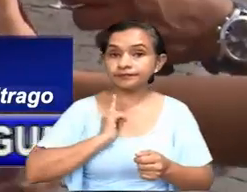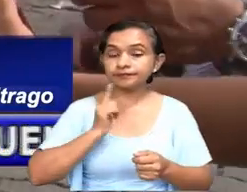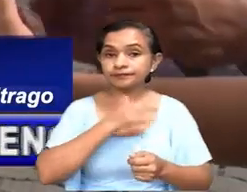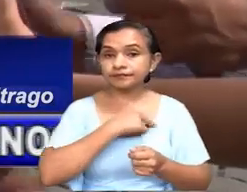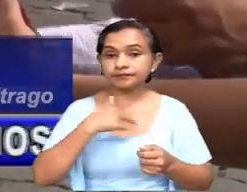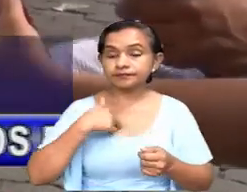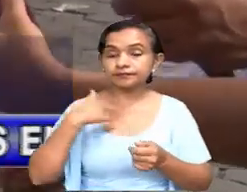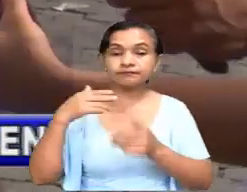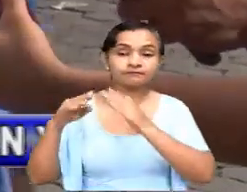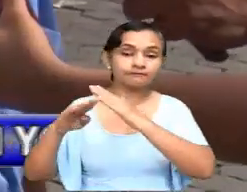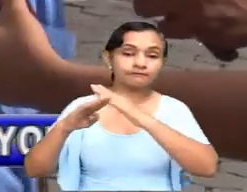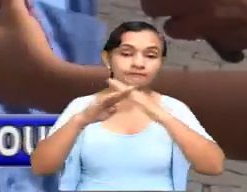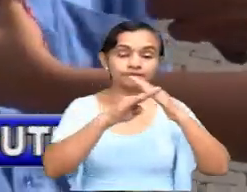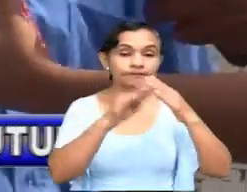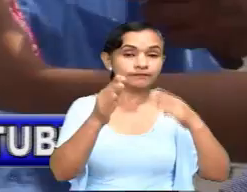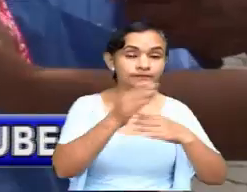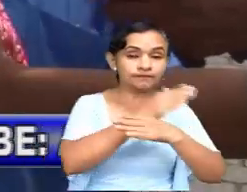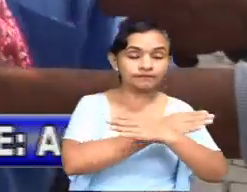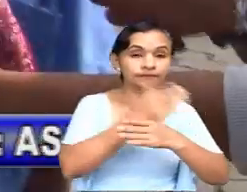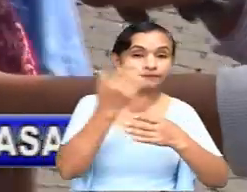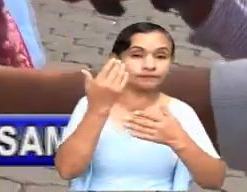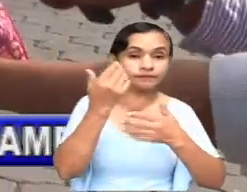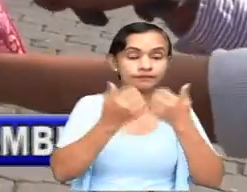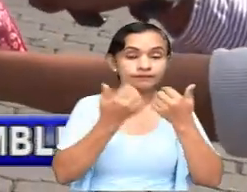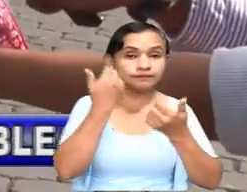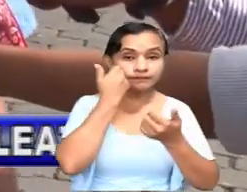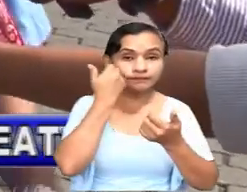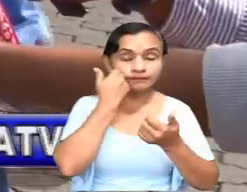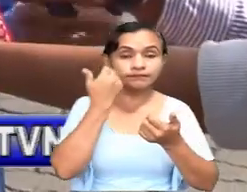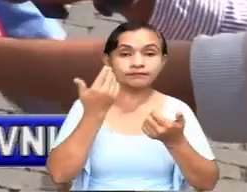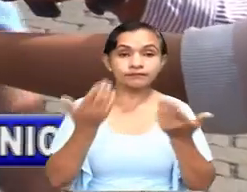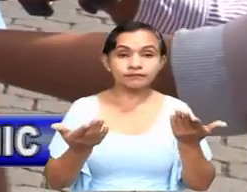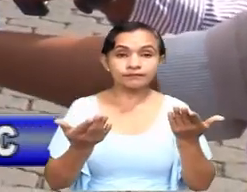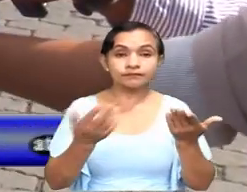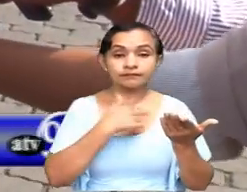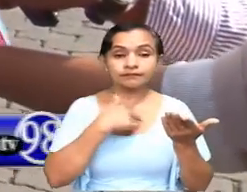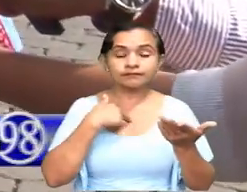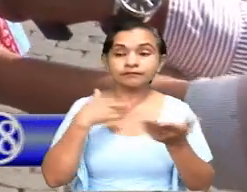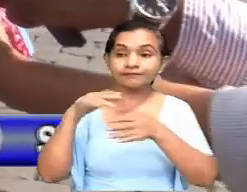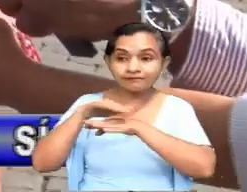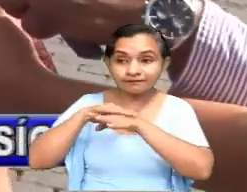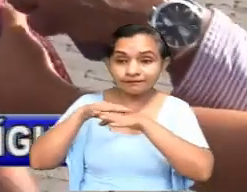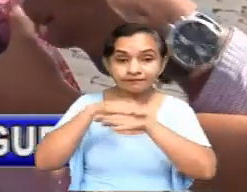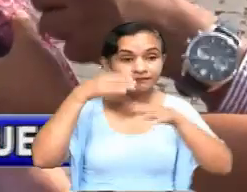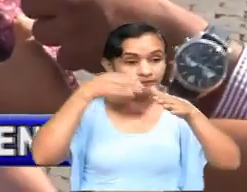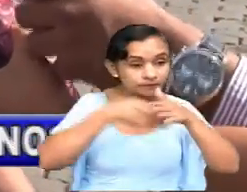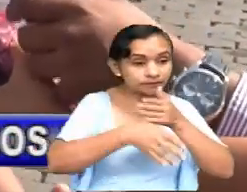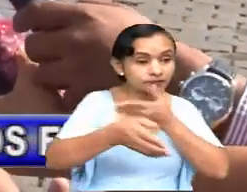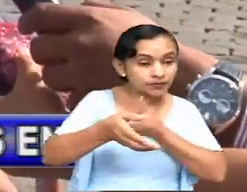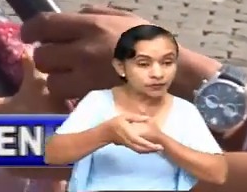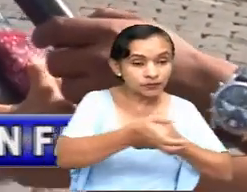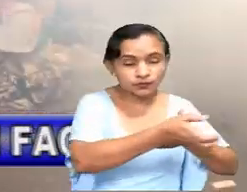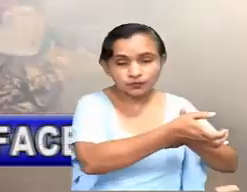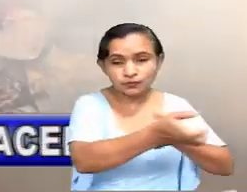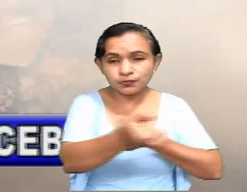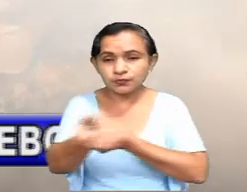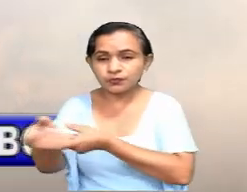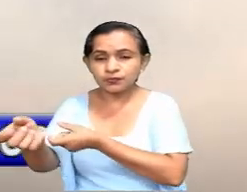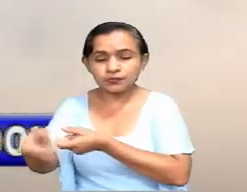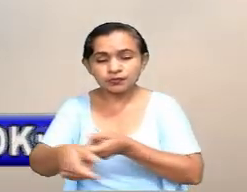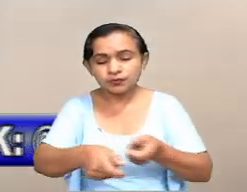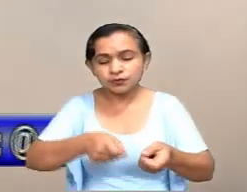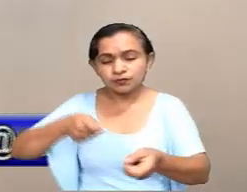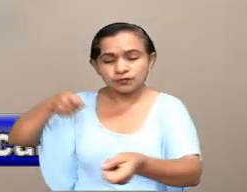lucha antiepidémica, también tanto en la parte de que permitan la fumigación, lo que es también la parte de la